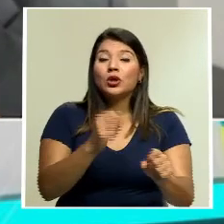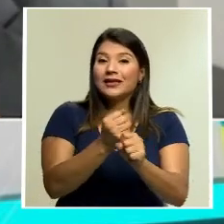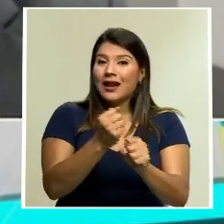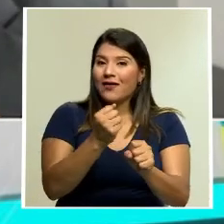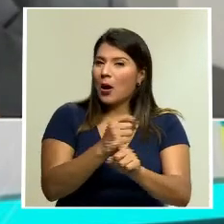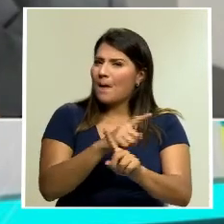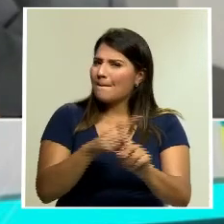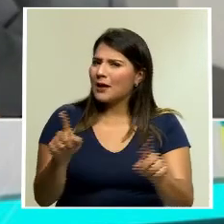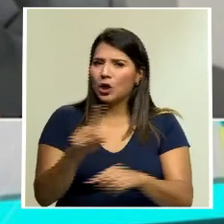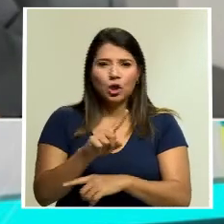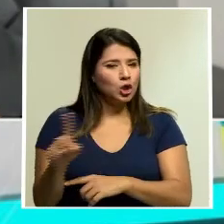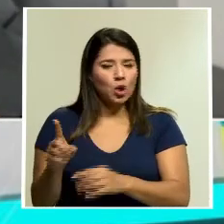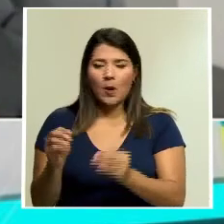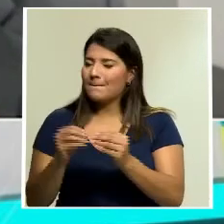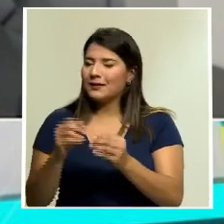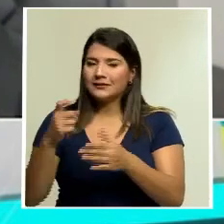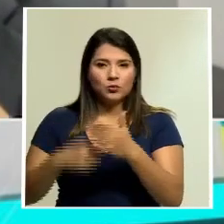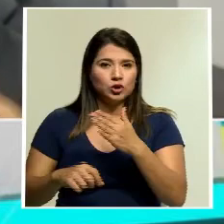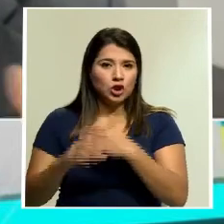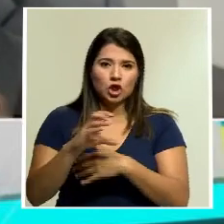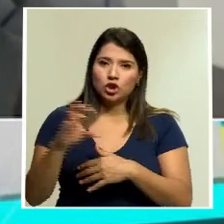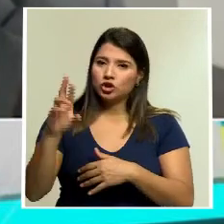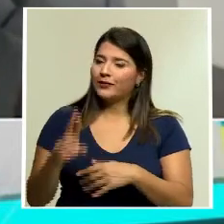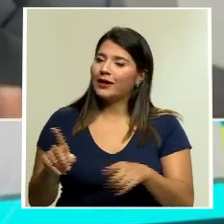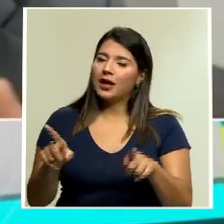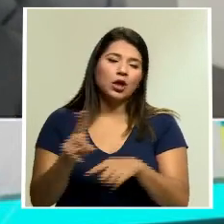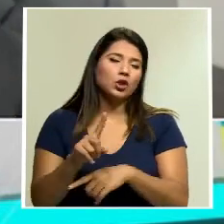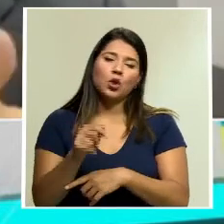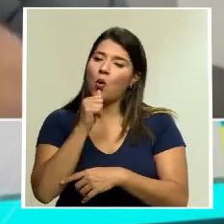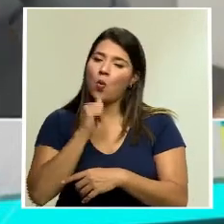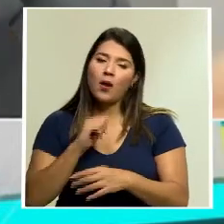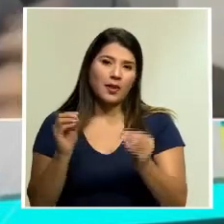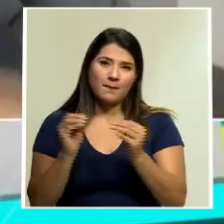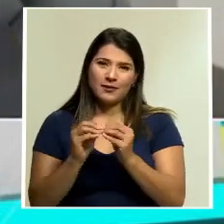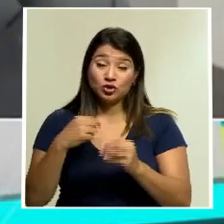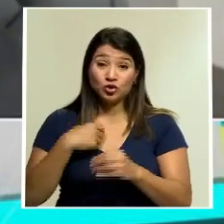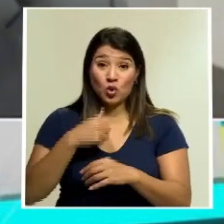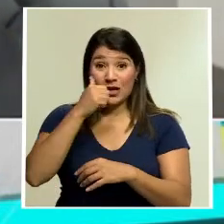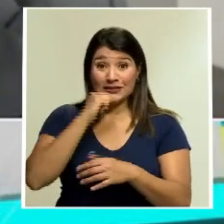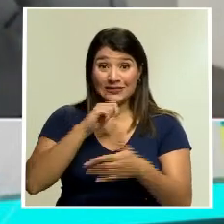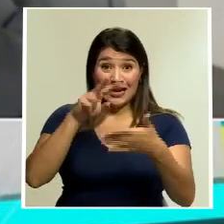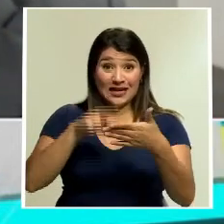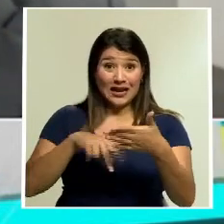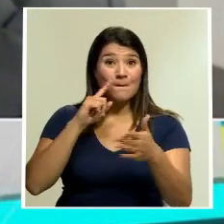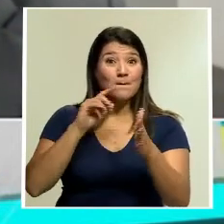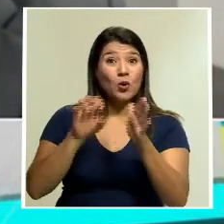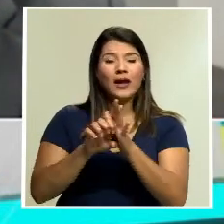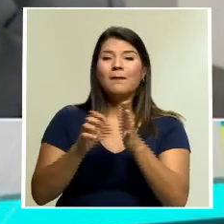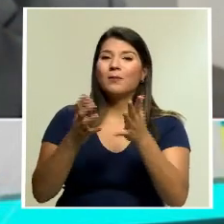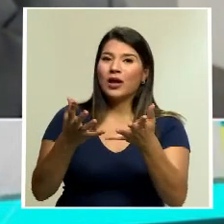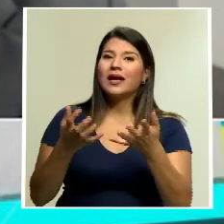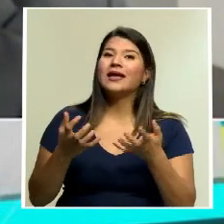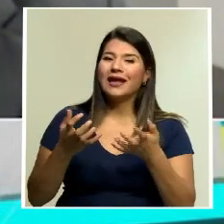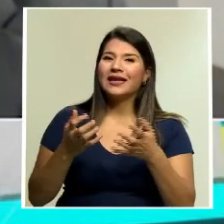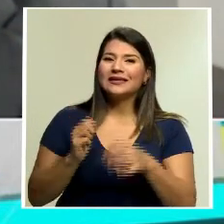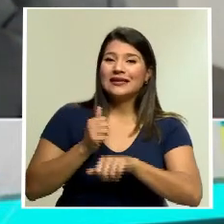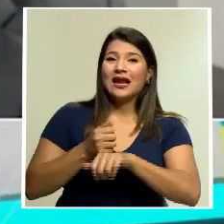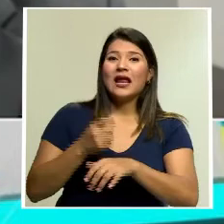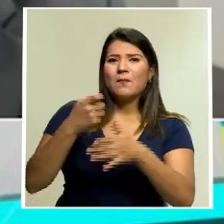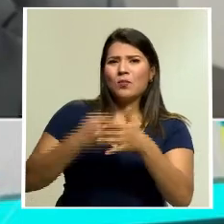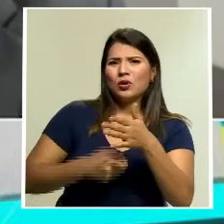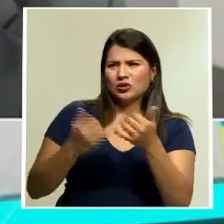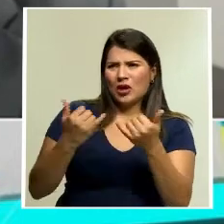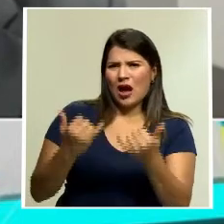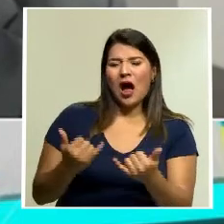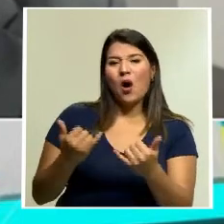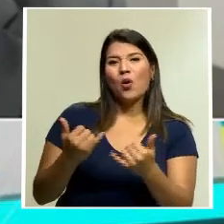más impuestos. El país no aguanta más impuestos. Ayer leía, por ejemplo, que quieren ponerle un impuesto ahora